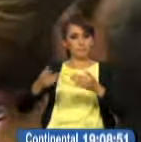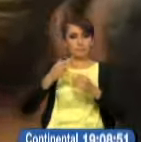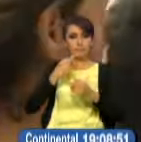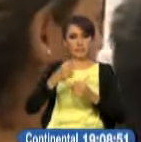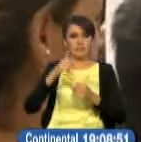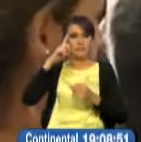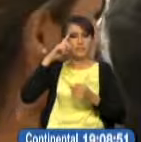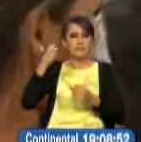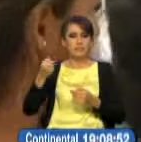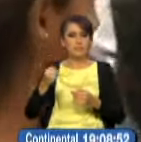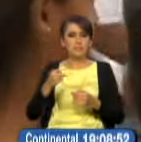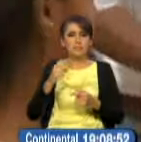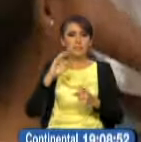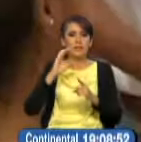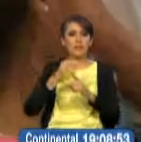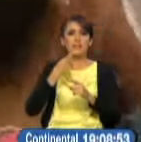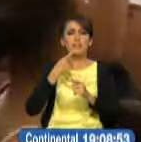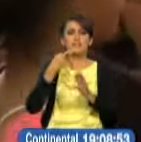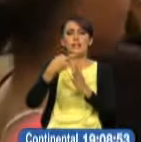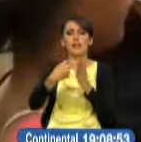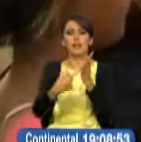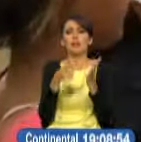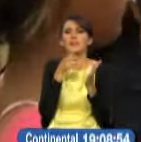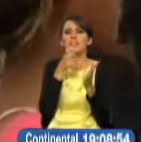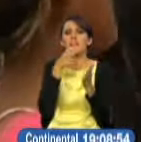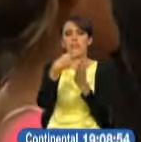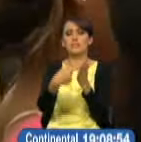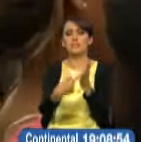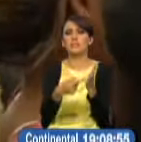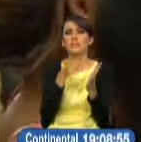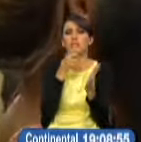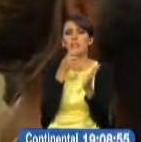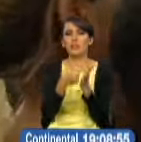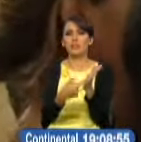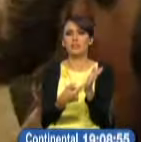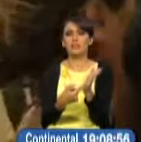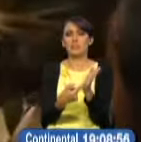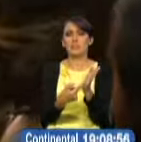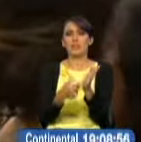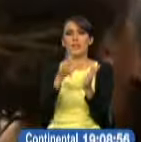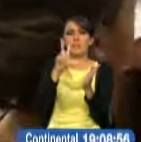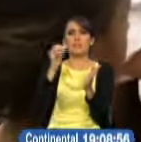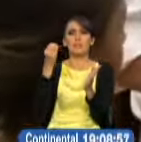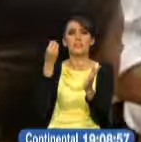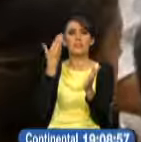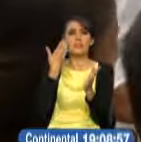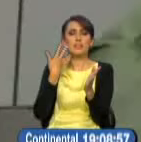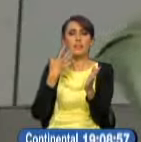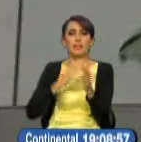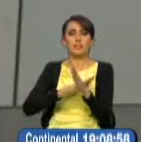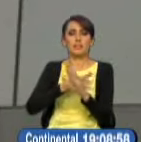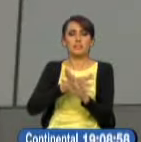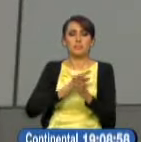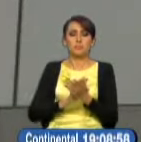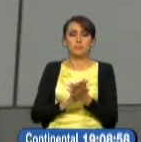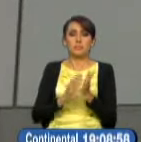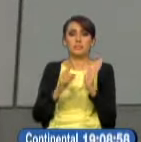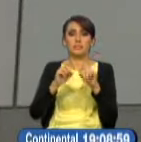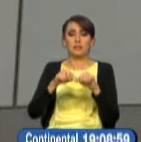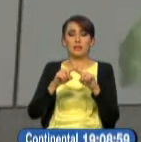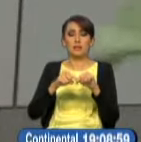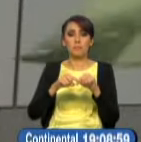Guillermo Lasso, de dar a conocer la supuesta lista de llegar a ser presidente 30 días después de la investidura, pese a